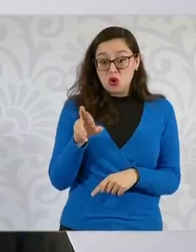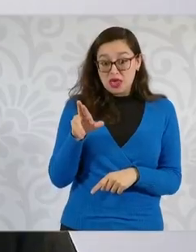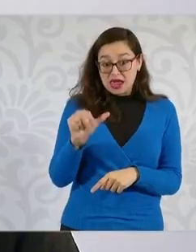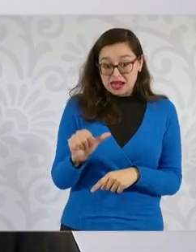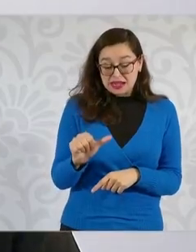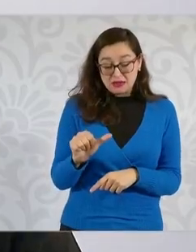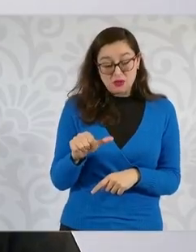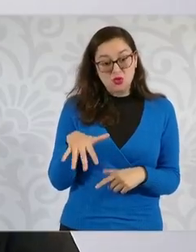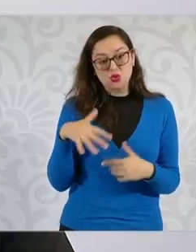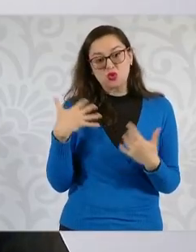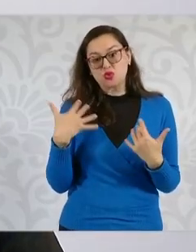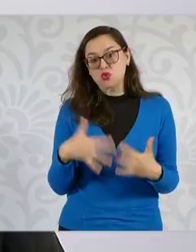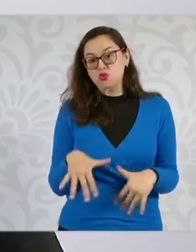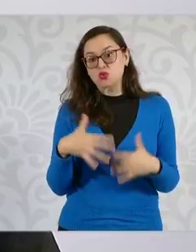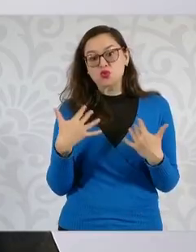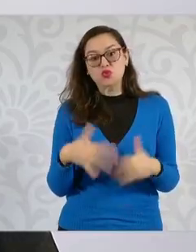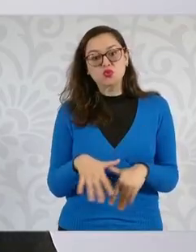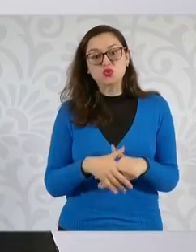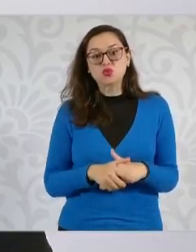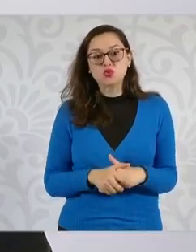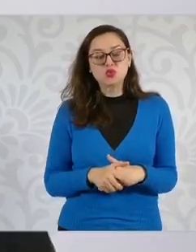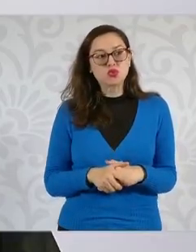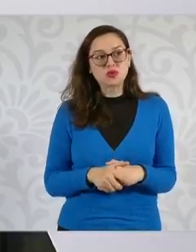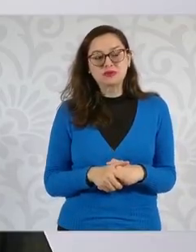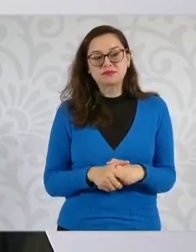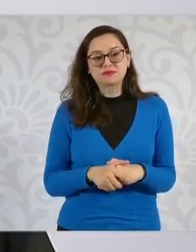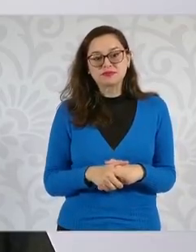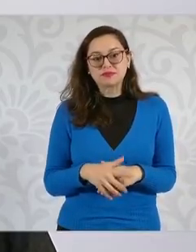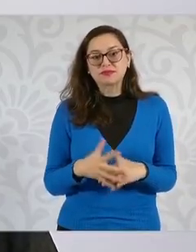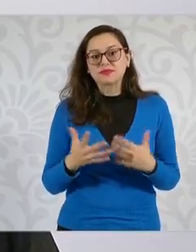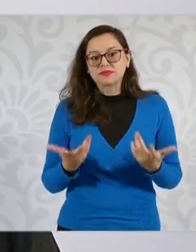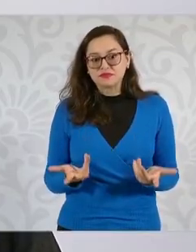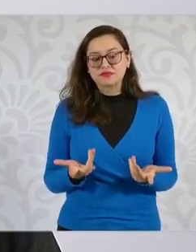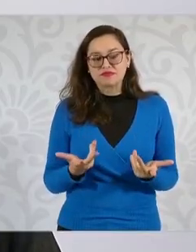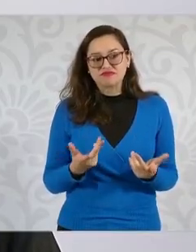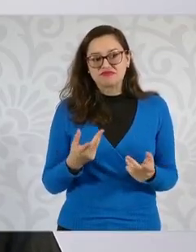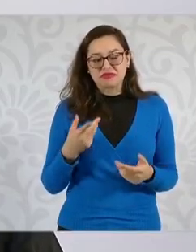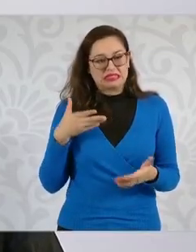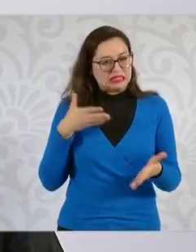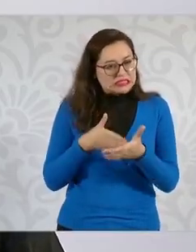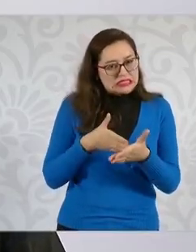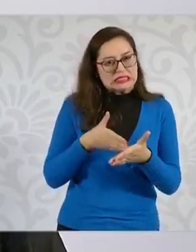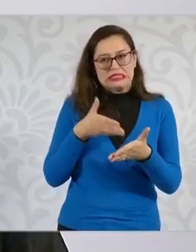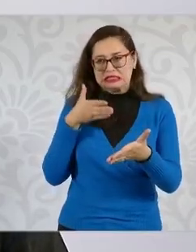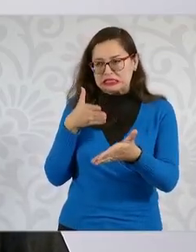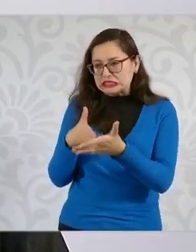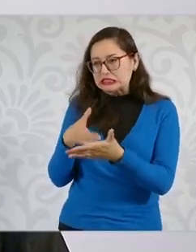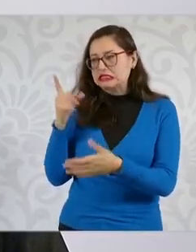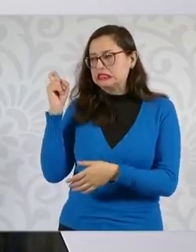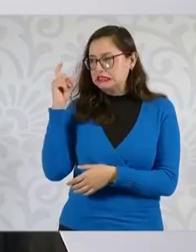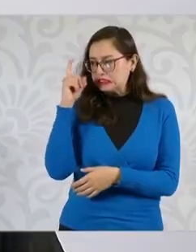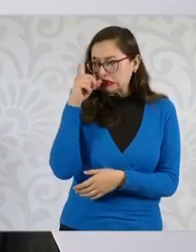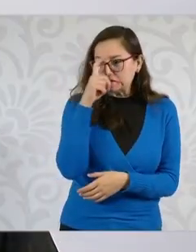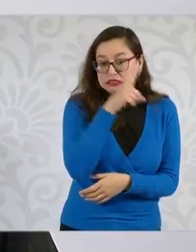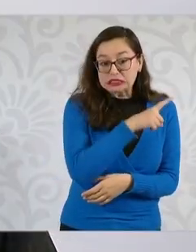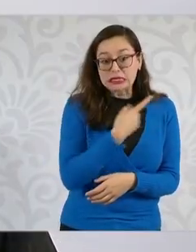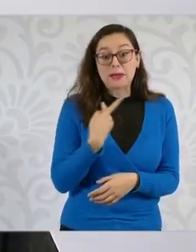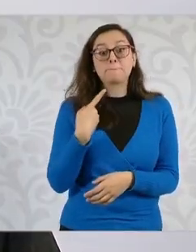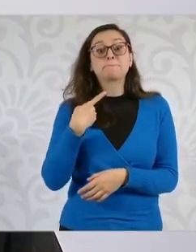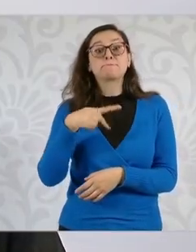es es ha estado en desafíos pero también es una historia